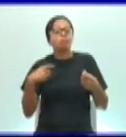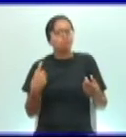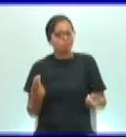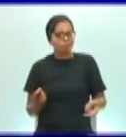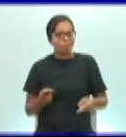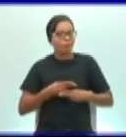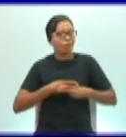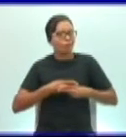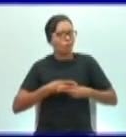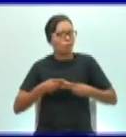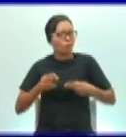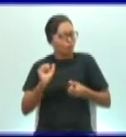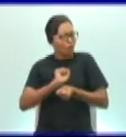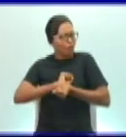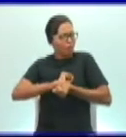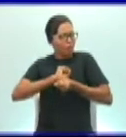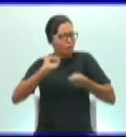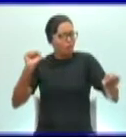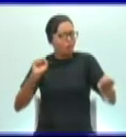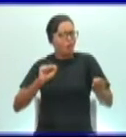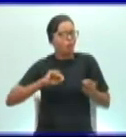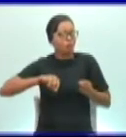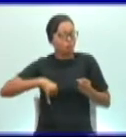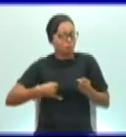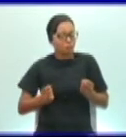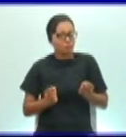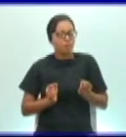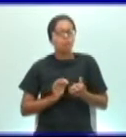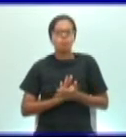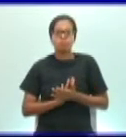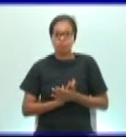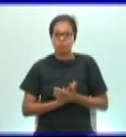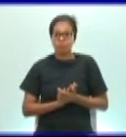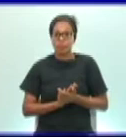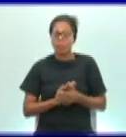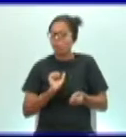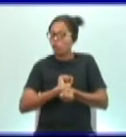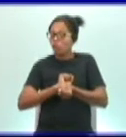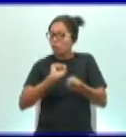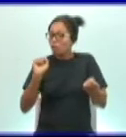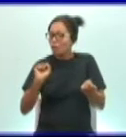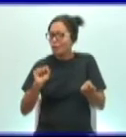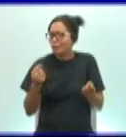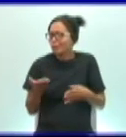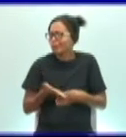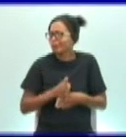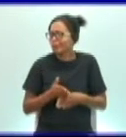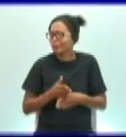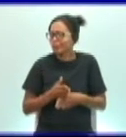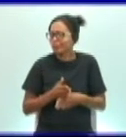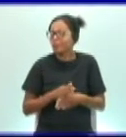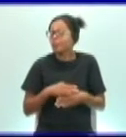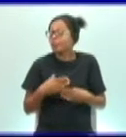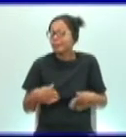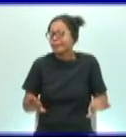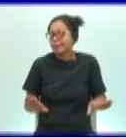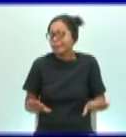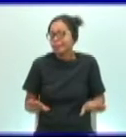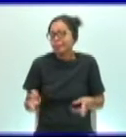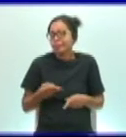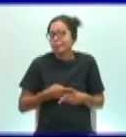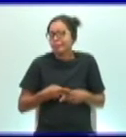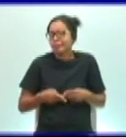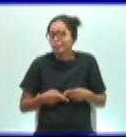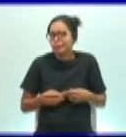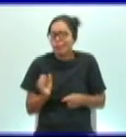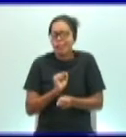porque absolver es liberar de culpa. Entonces, si absolvió, es que la historia va a absolver de lo que fue condenado Fidel en el juicio a lo que